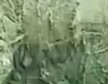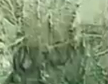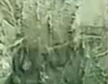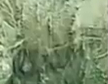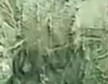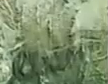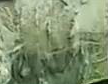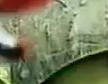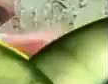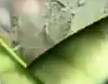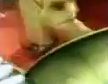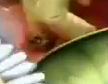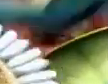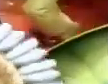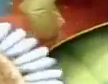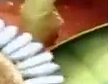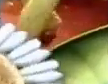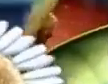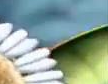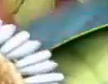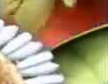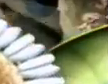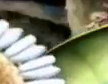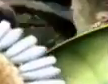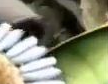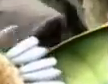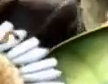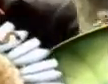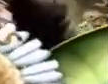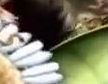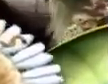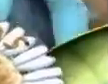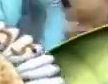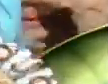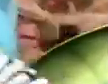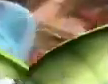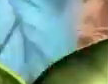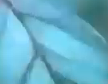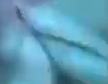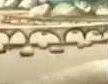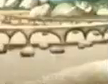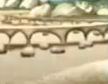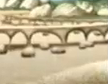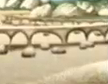verte sonreír, para que Clarita siempre esté feliz. Ya llegó,